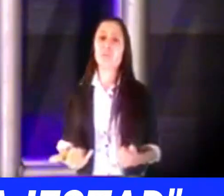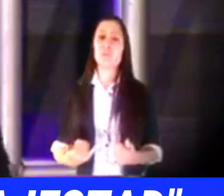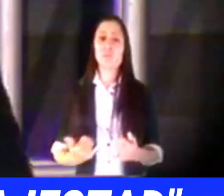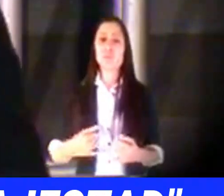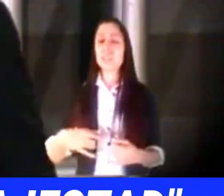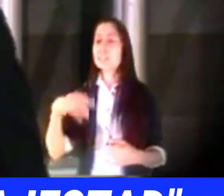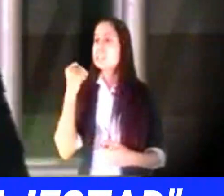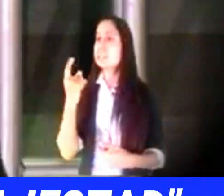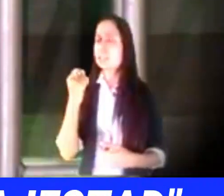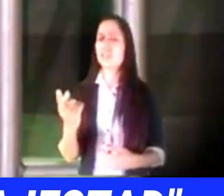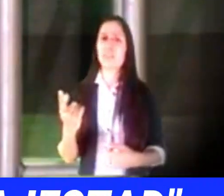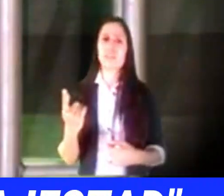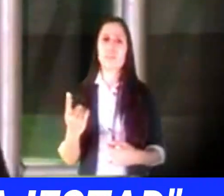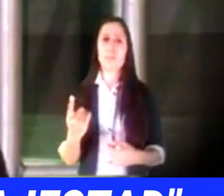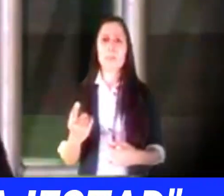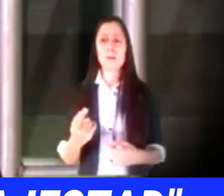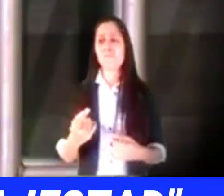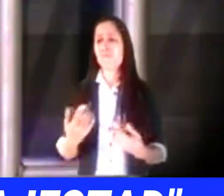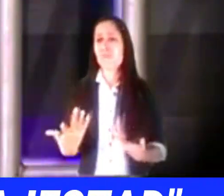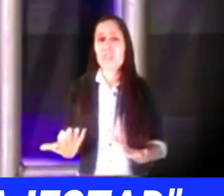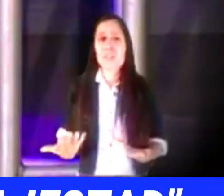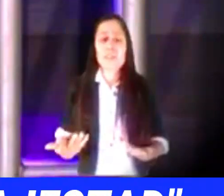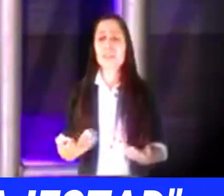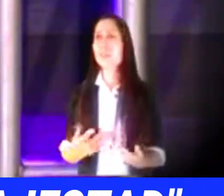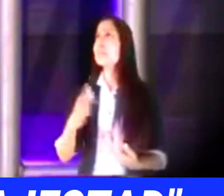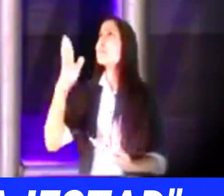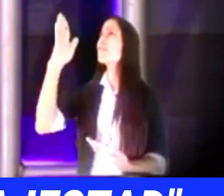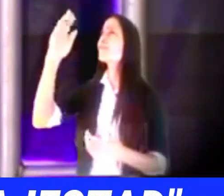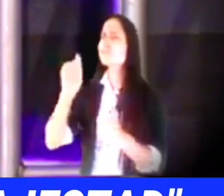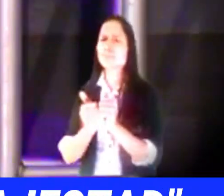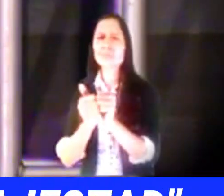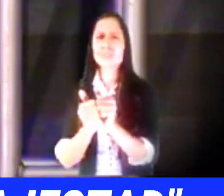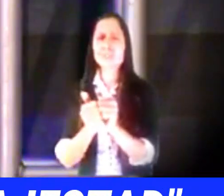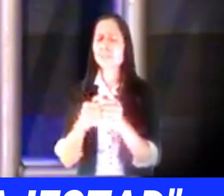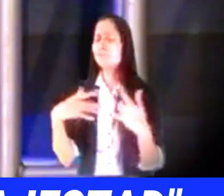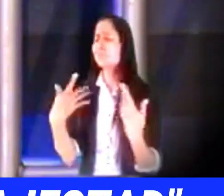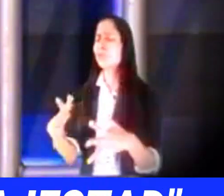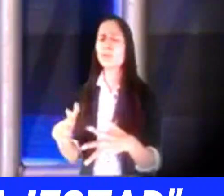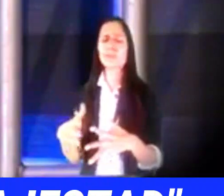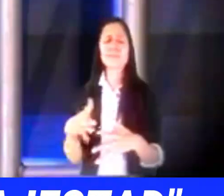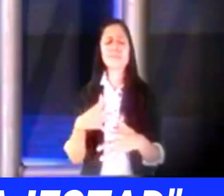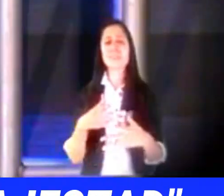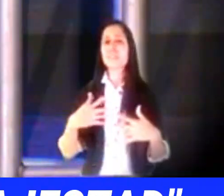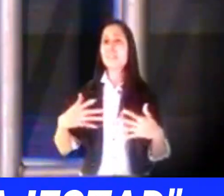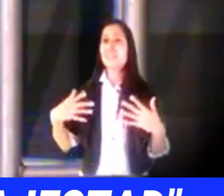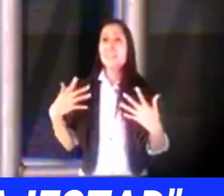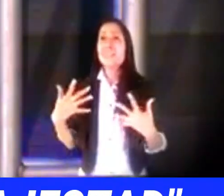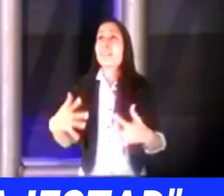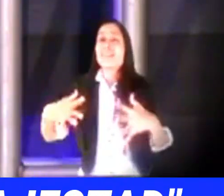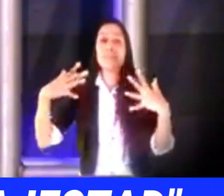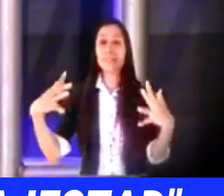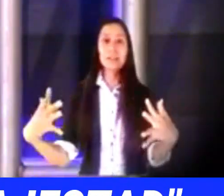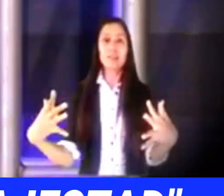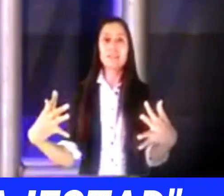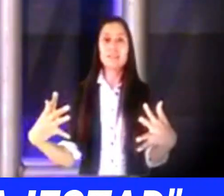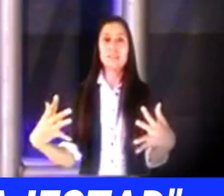ustedes tienen es lo máximo. Por eso yo le invito en esta hora para que no suelte. La Biblia habla